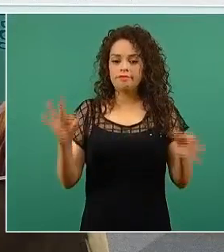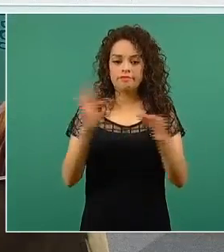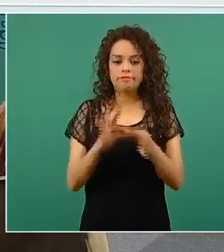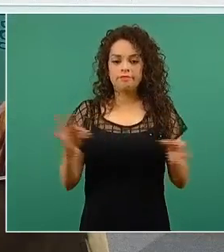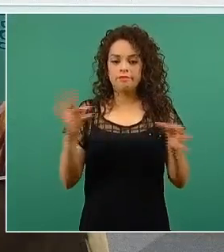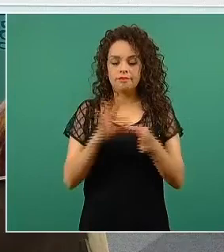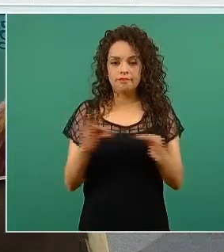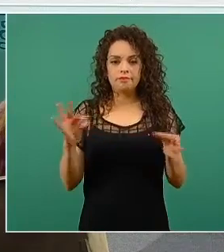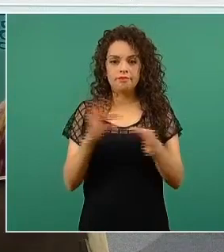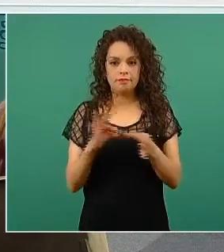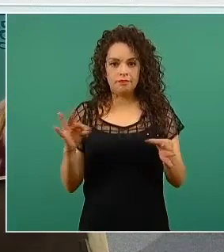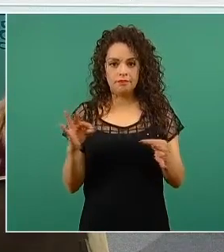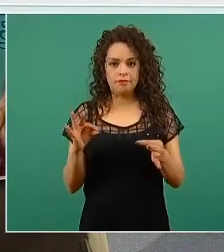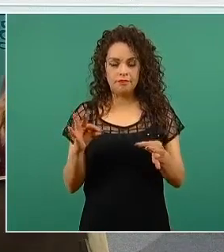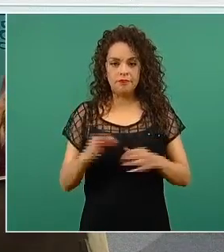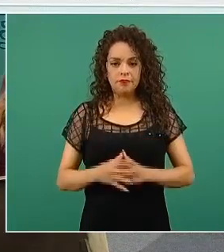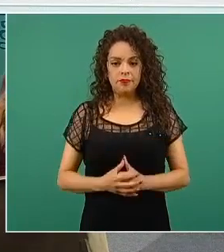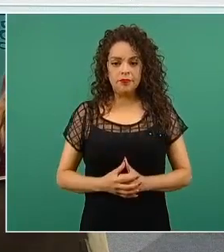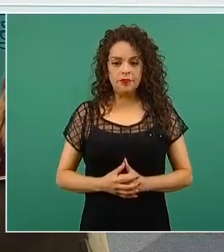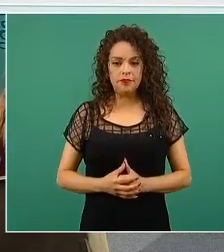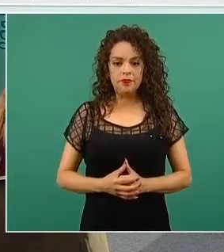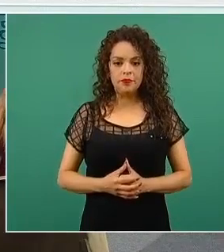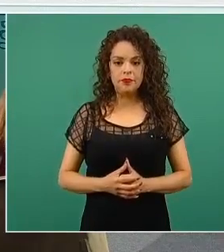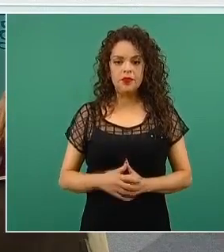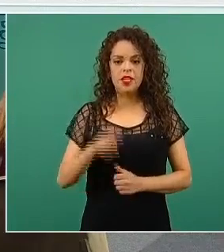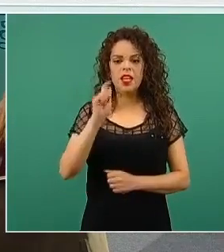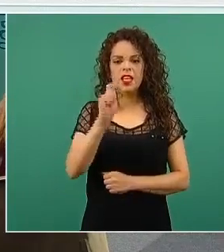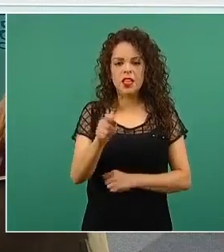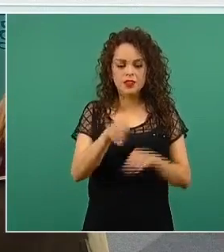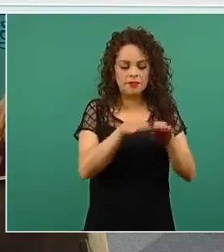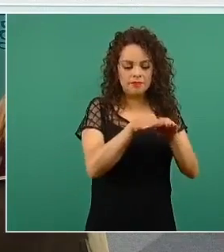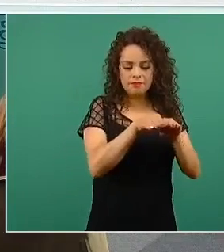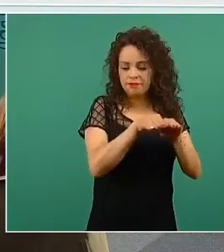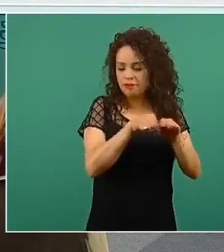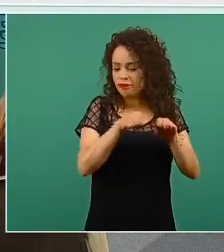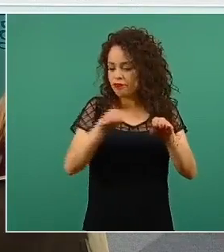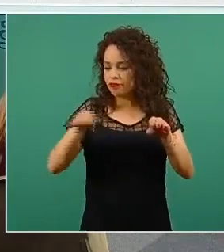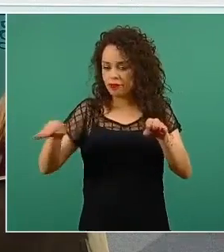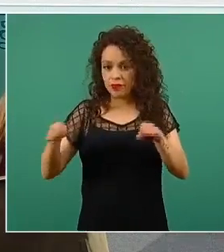esta descripción. El famoso aplanamiento de la curva.